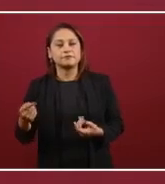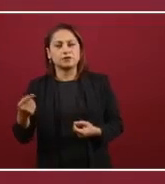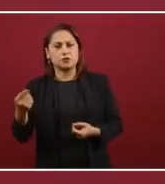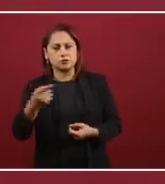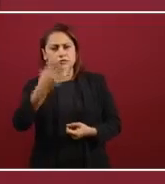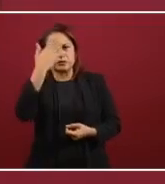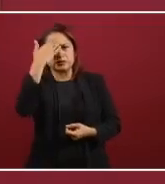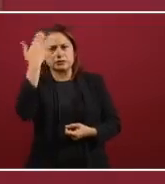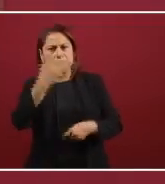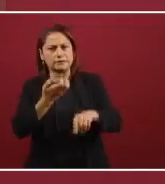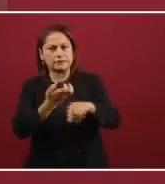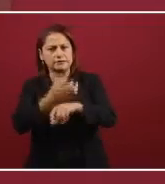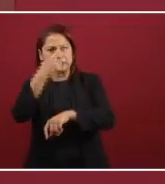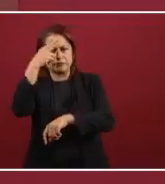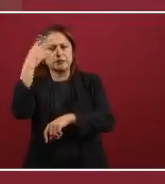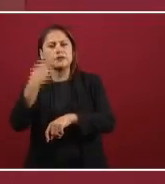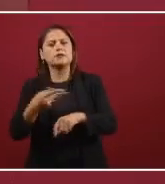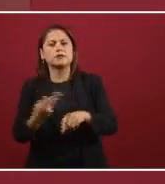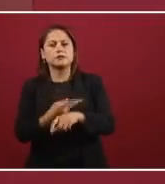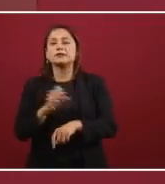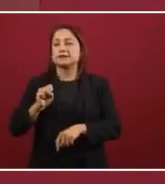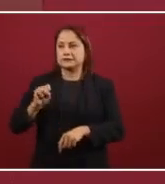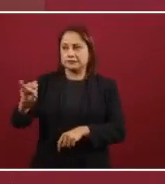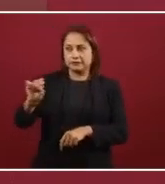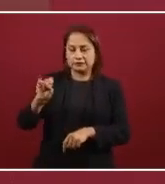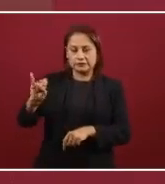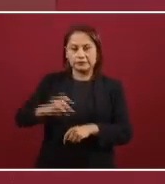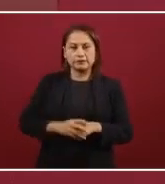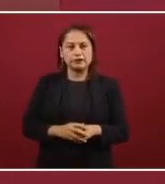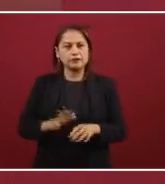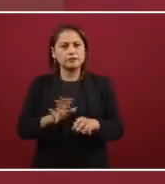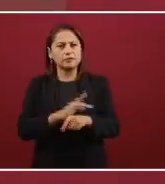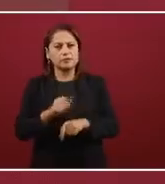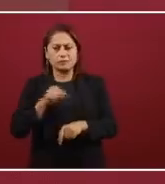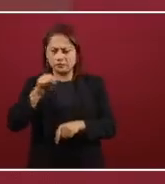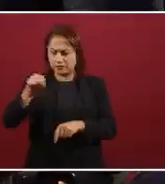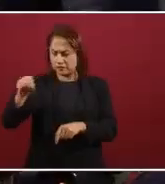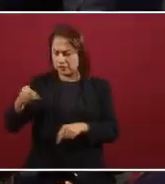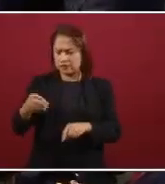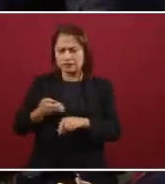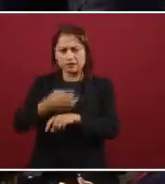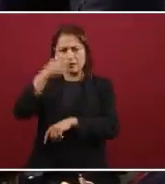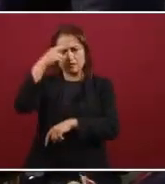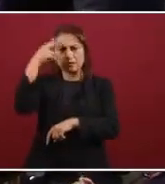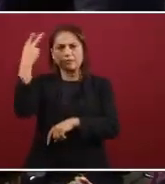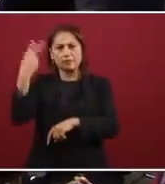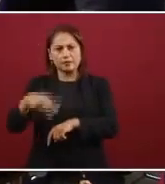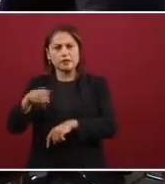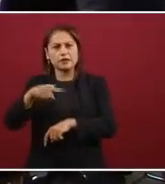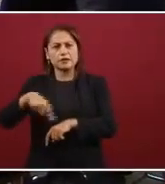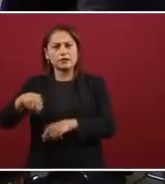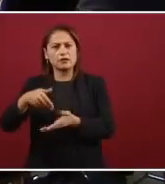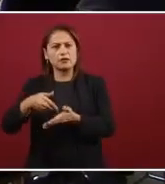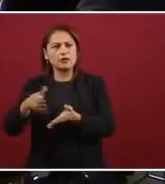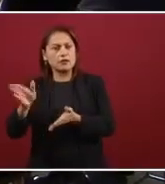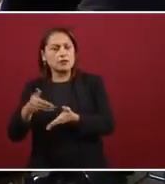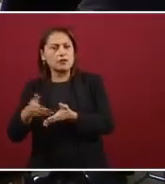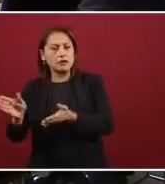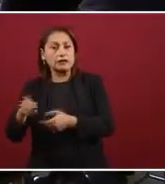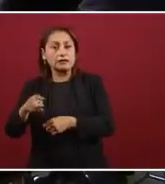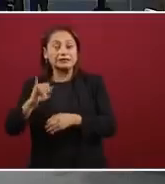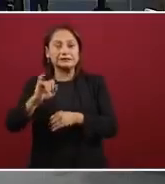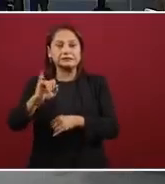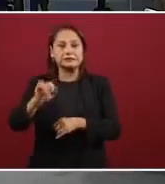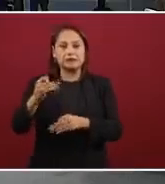Sí, sí, ahora. Porque incluso ya hay algunos poblados que se están desalojando. Sí, sí, ya hay